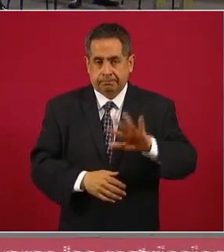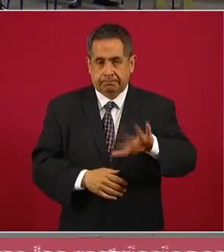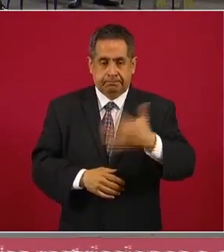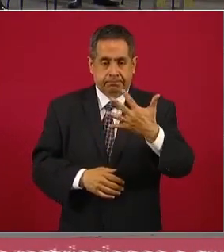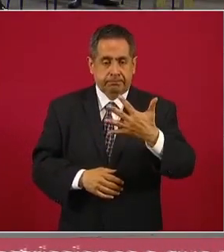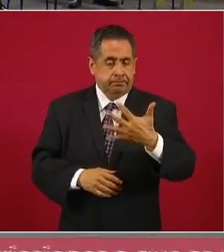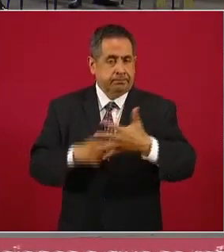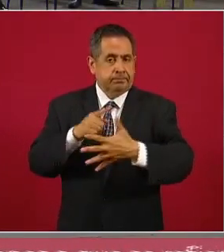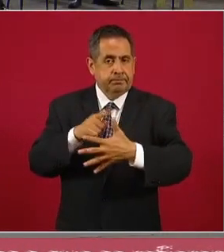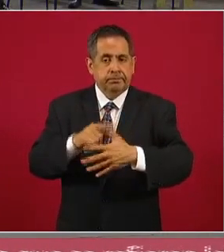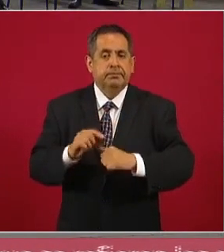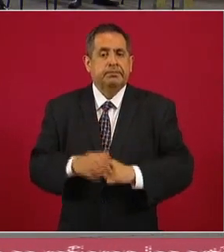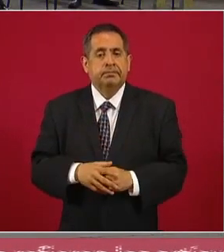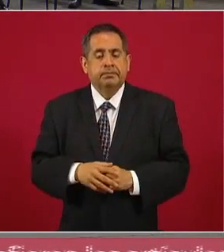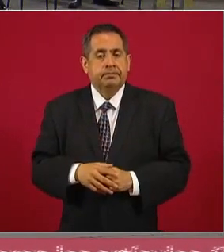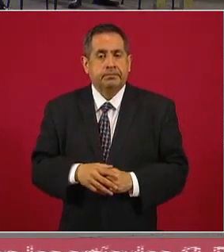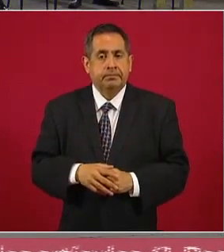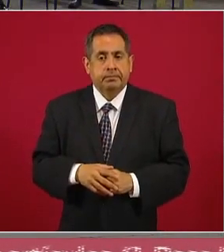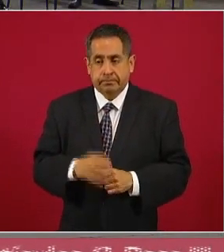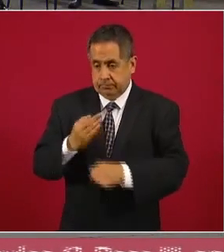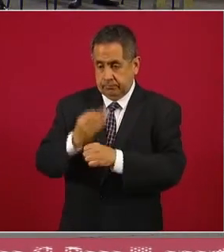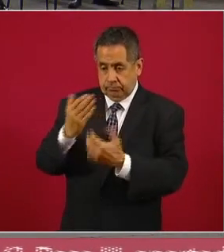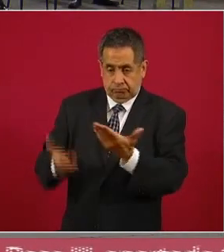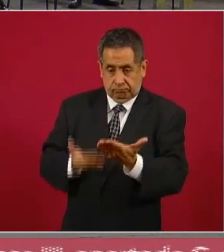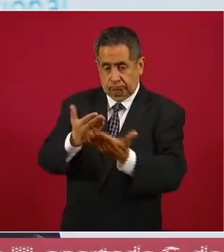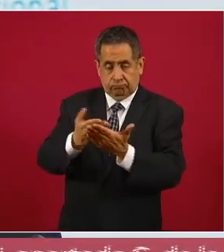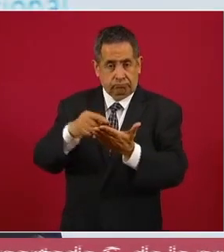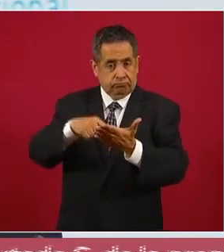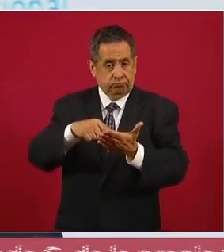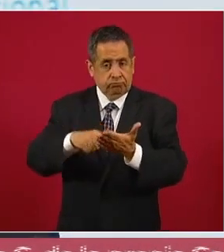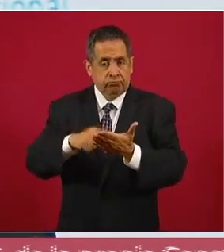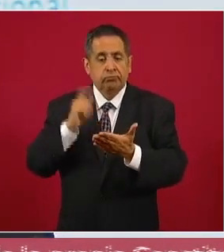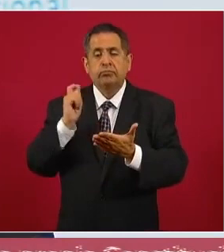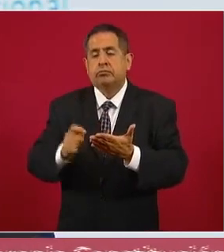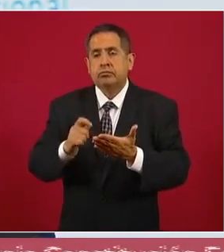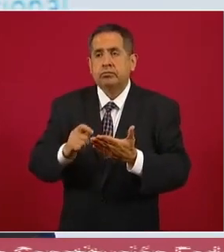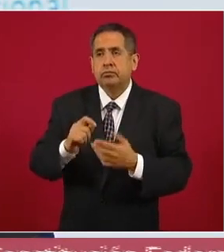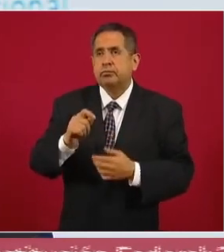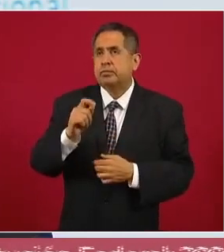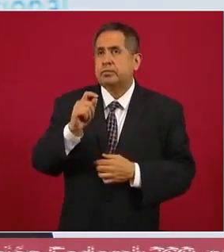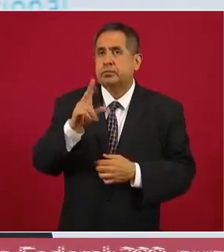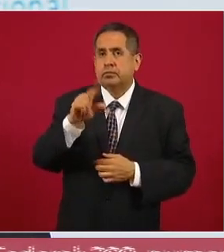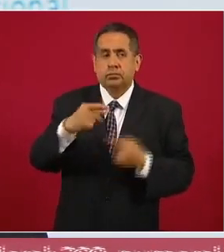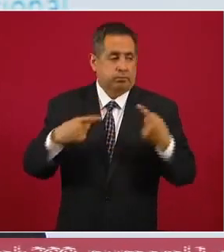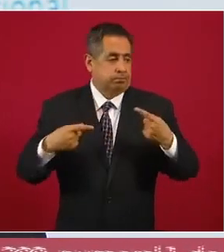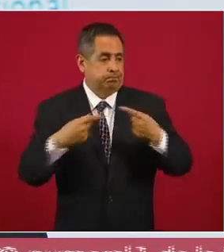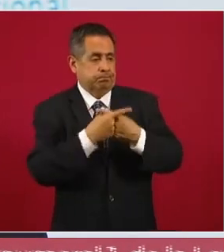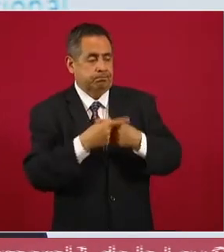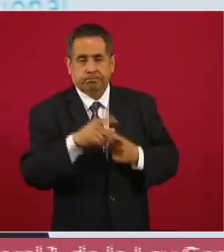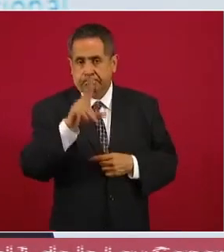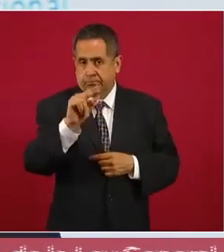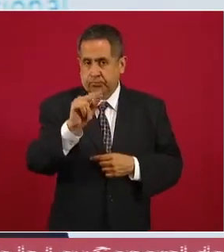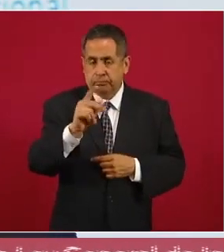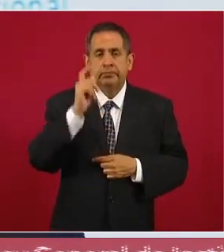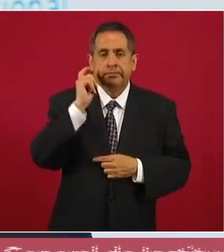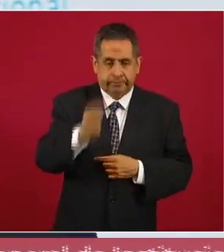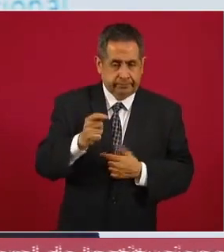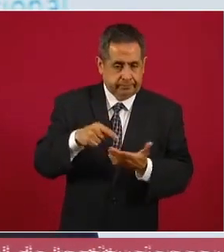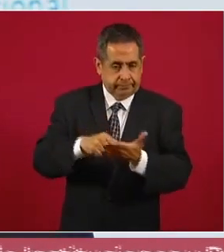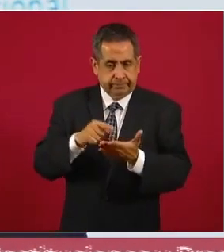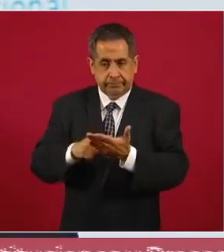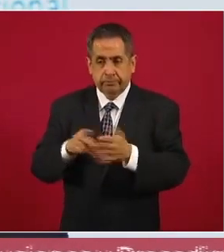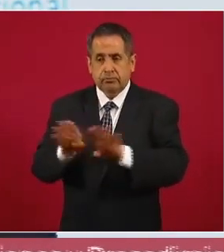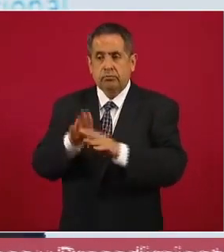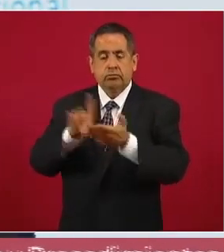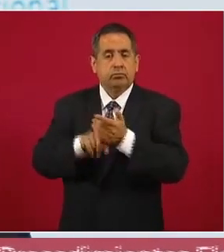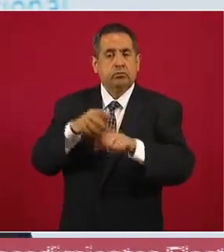quinto, la presente petición no contraviene la limitación establecida